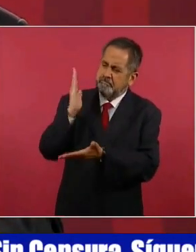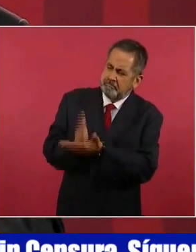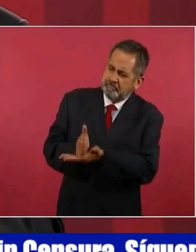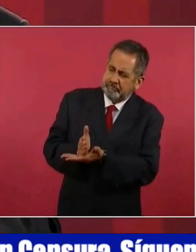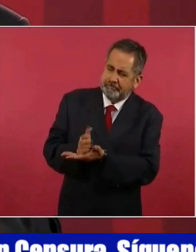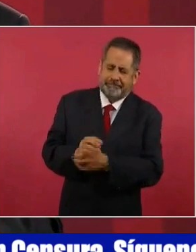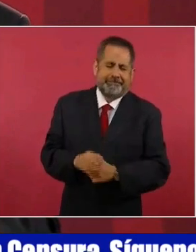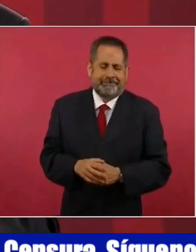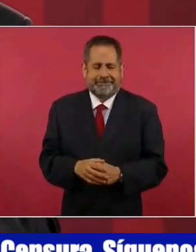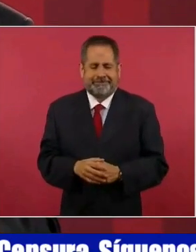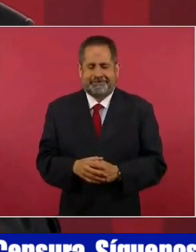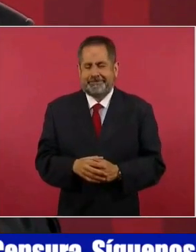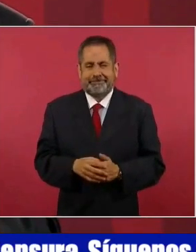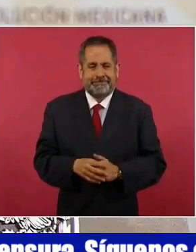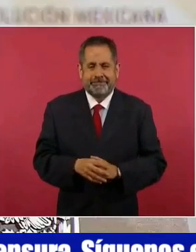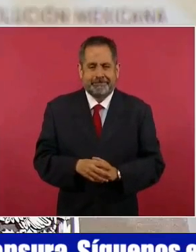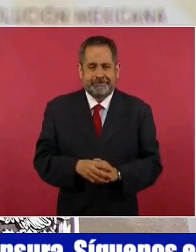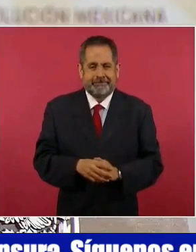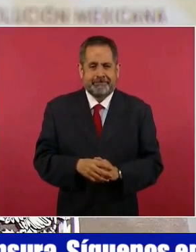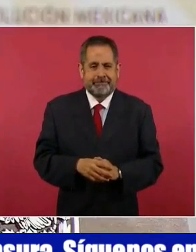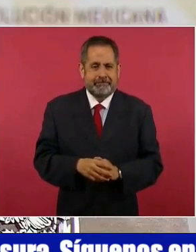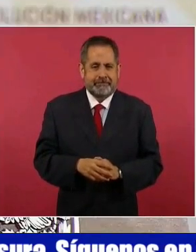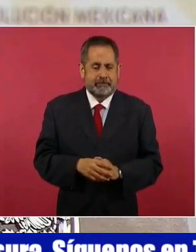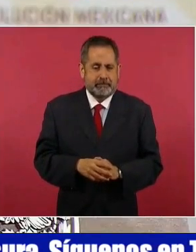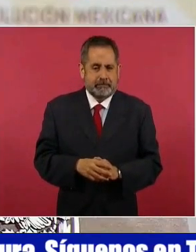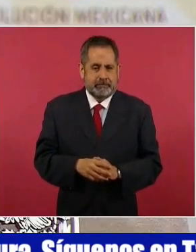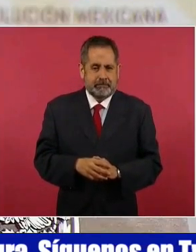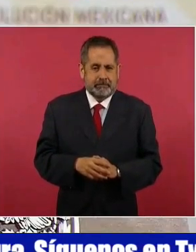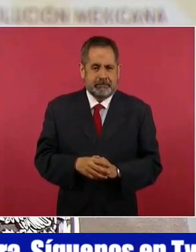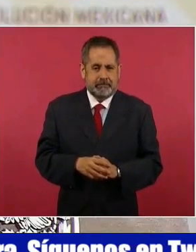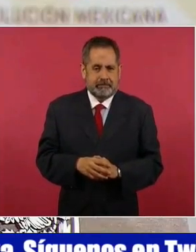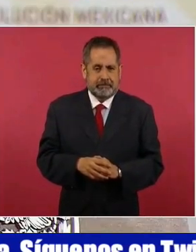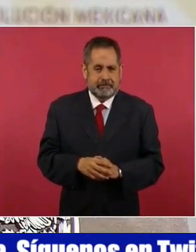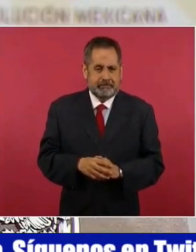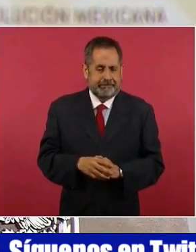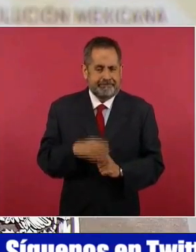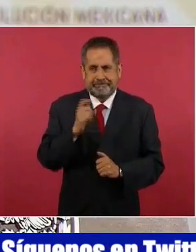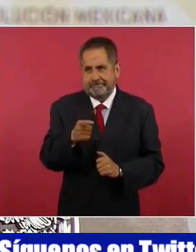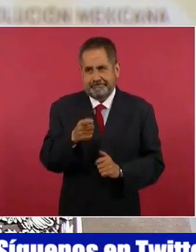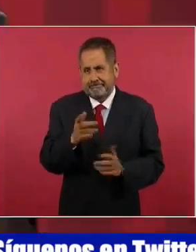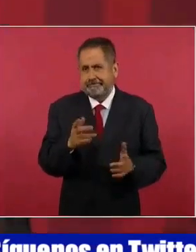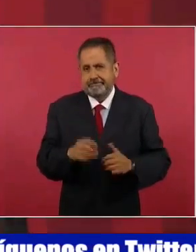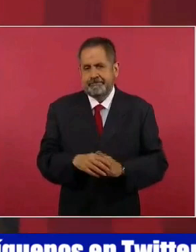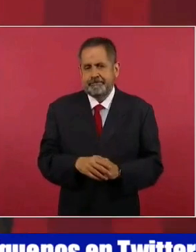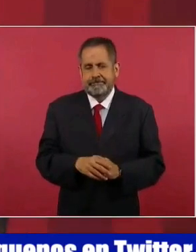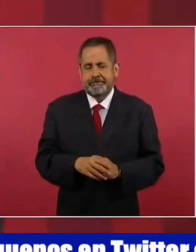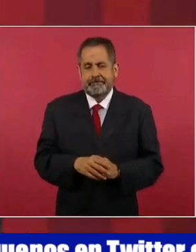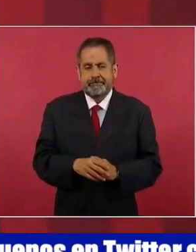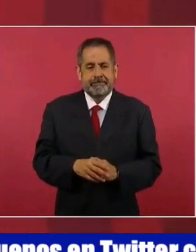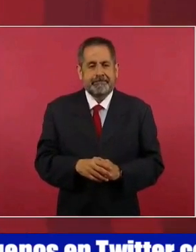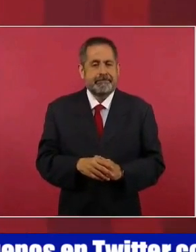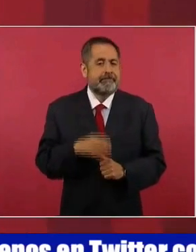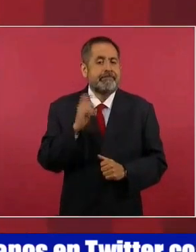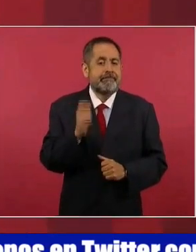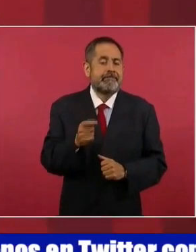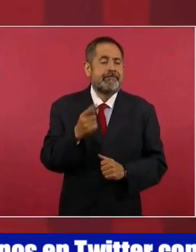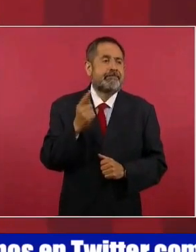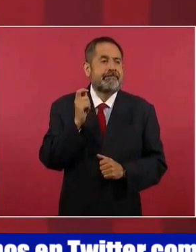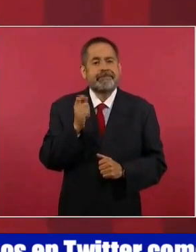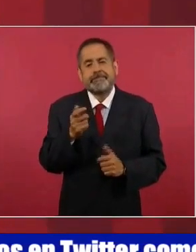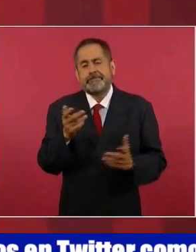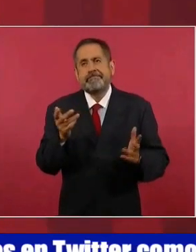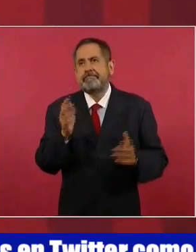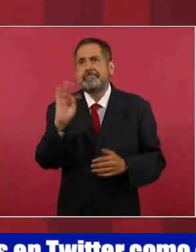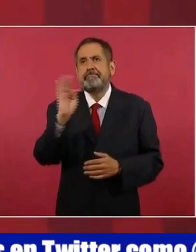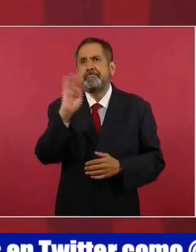los propietarios de un predio, el predio del Encino, que está ubicado en Santa Fe, por lo que se pidió el